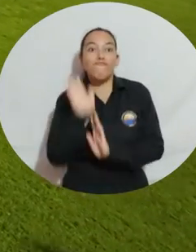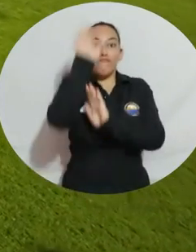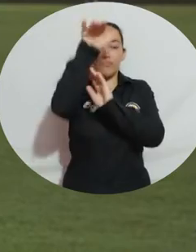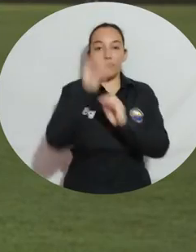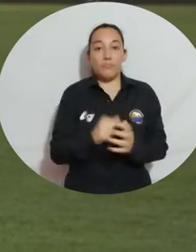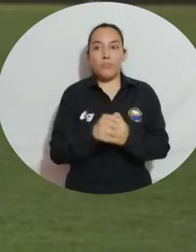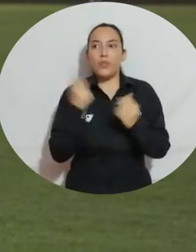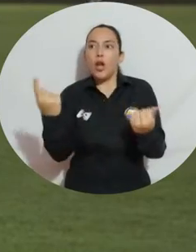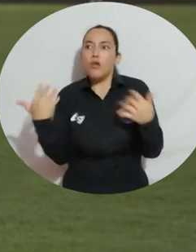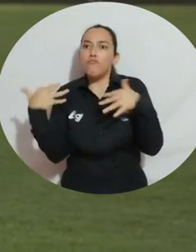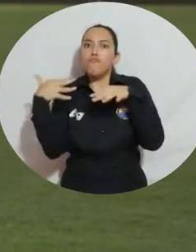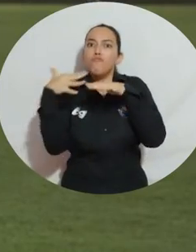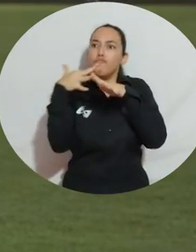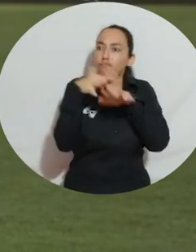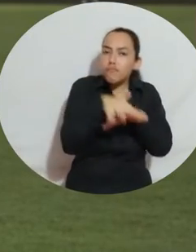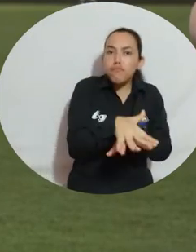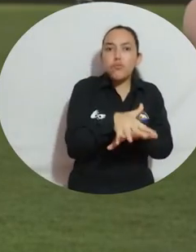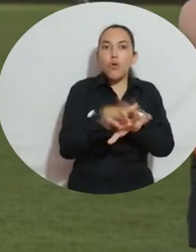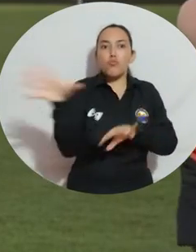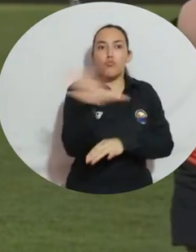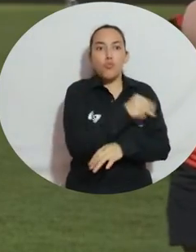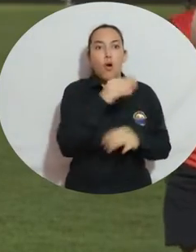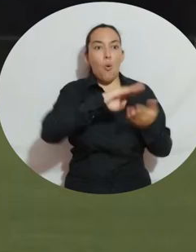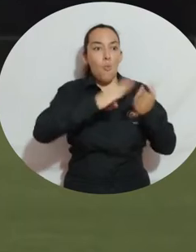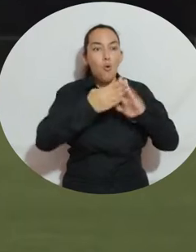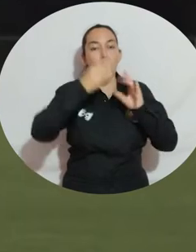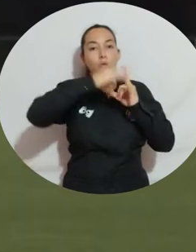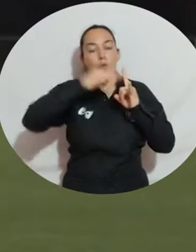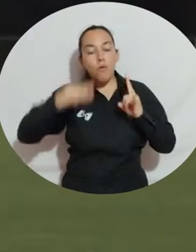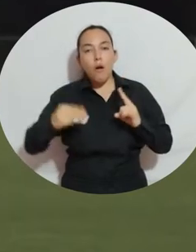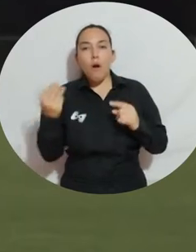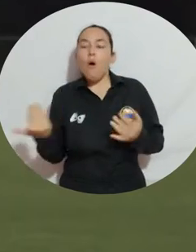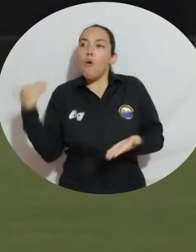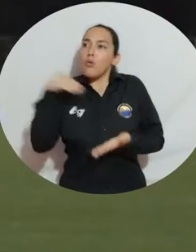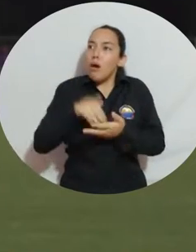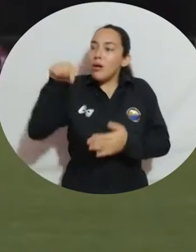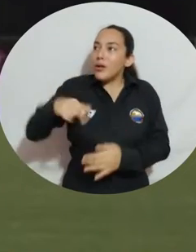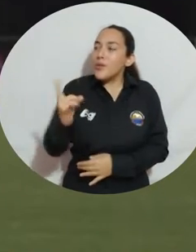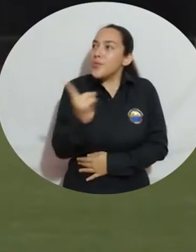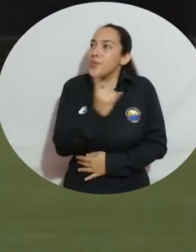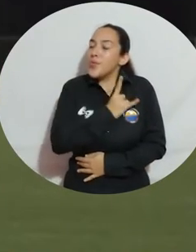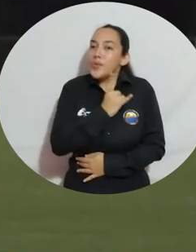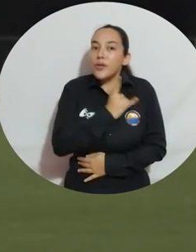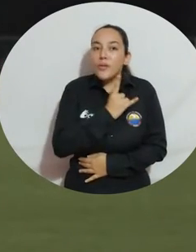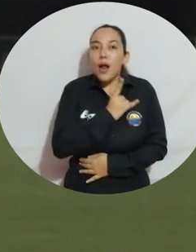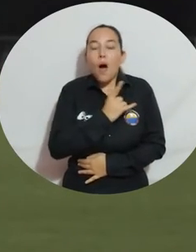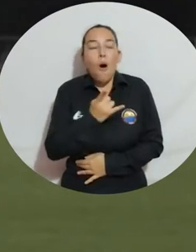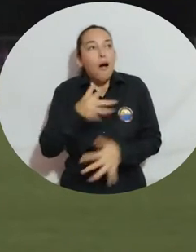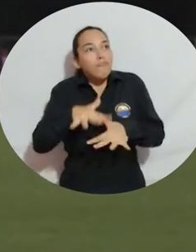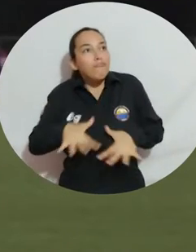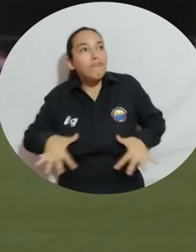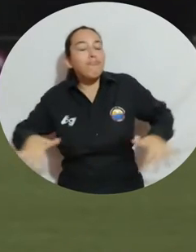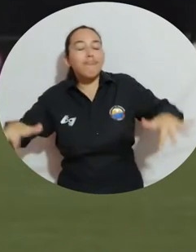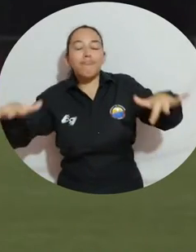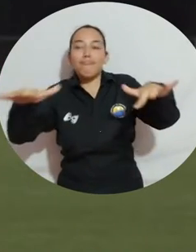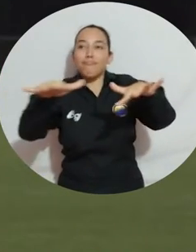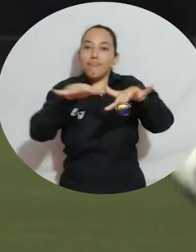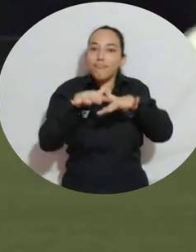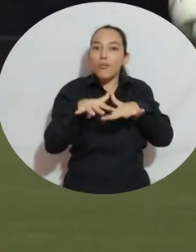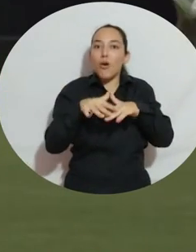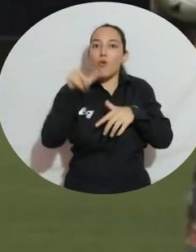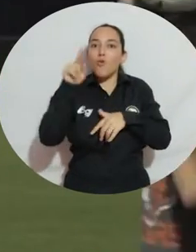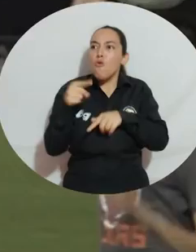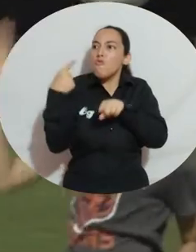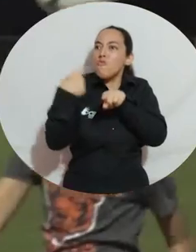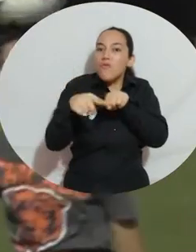básquetbol. Genera integración entre la comunidad universitaria, volver a nuestra alma mater, volver a sentirnos en el campus, volver a